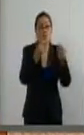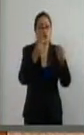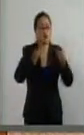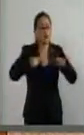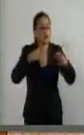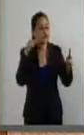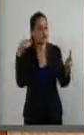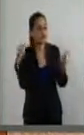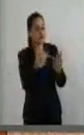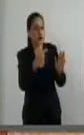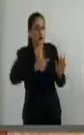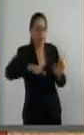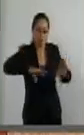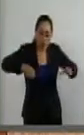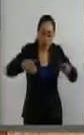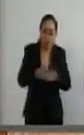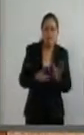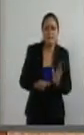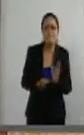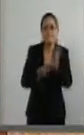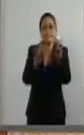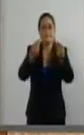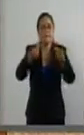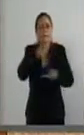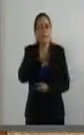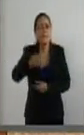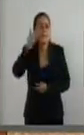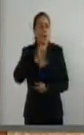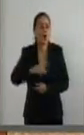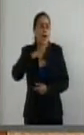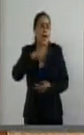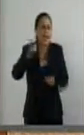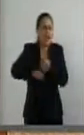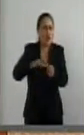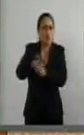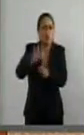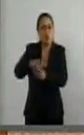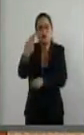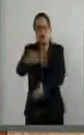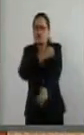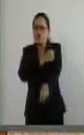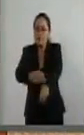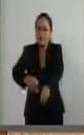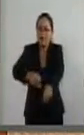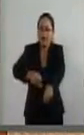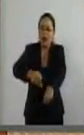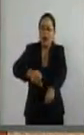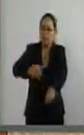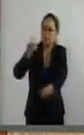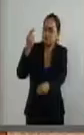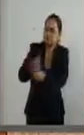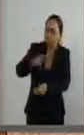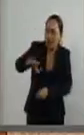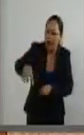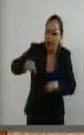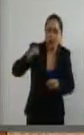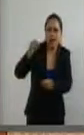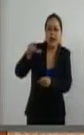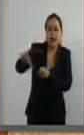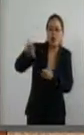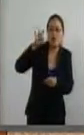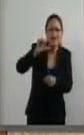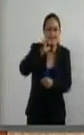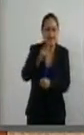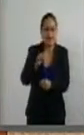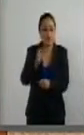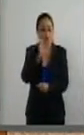personas, a tantos hombres y mujeres que hoy tienen familiares que no encuentran. No solamente son 43